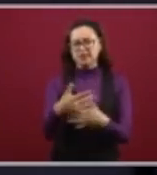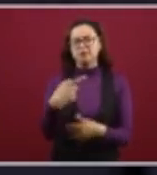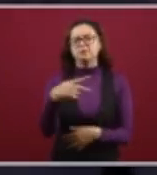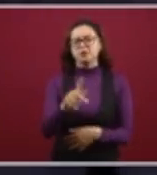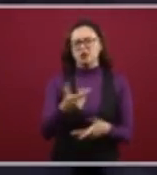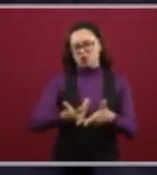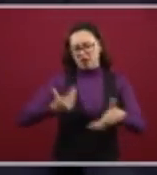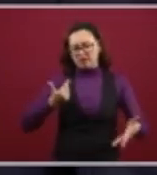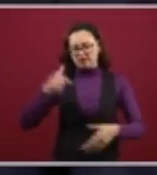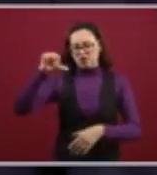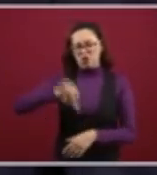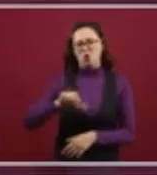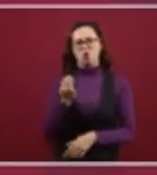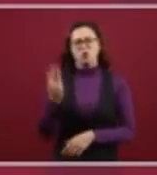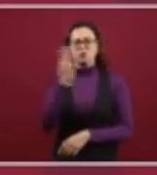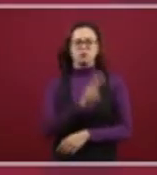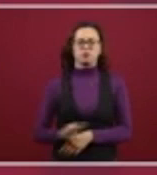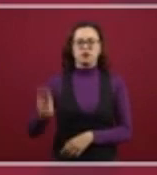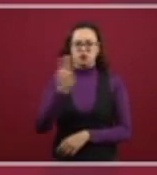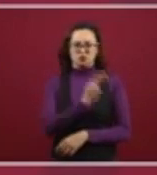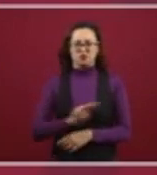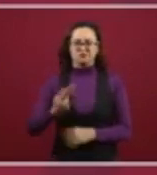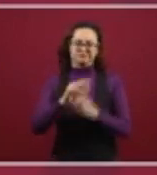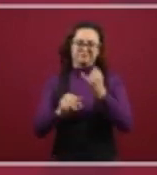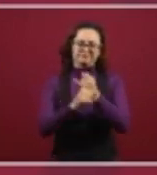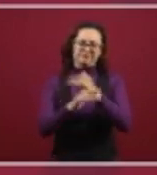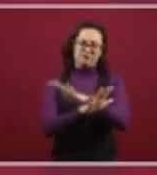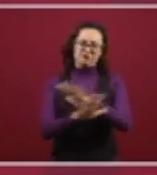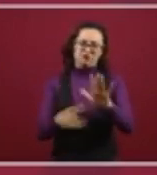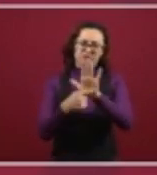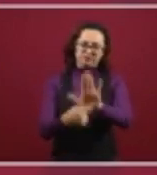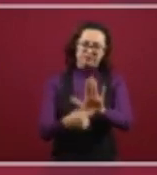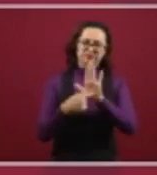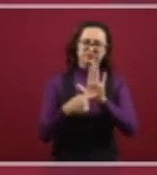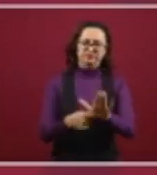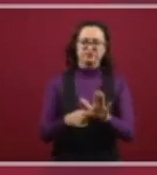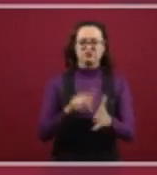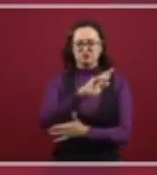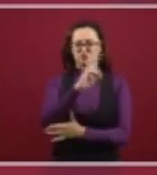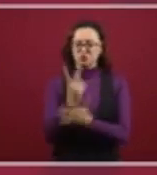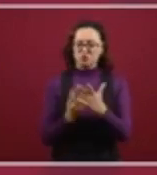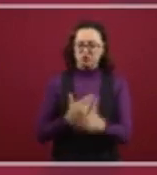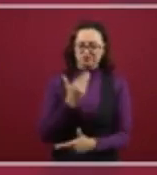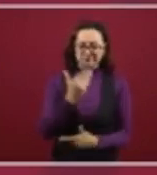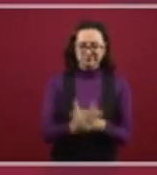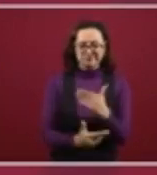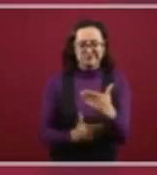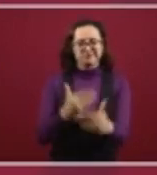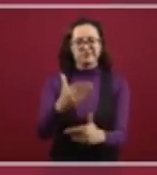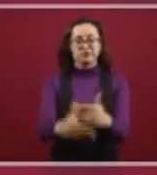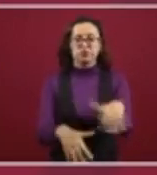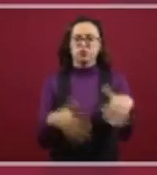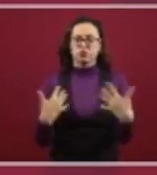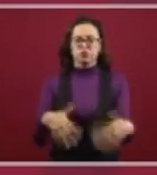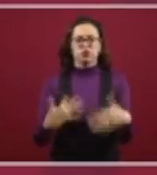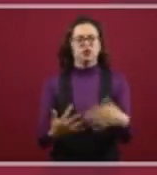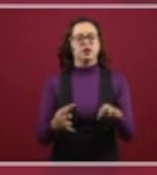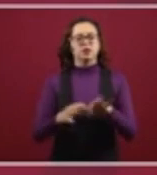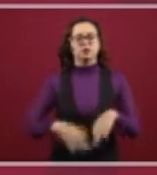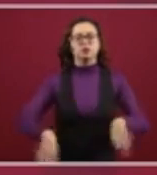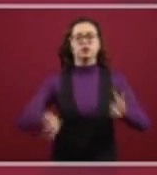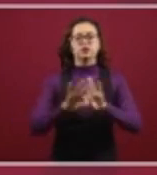informamos de cómo vamos en este programa importante,